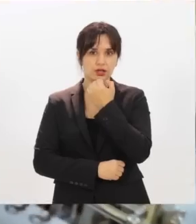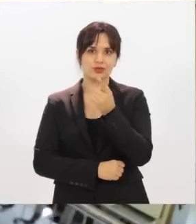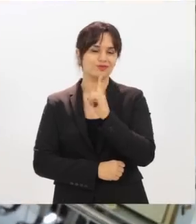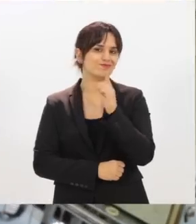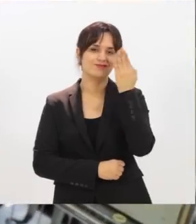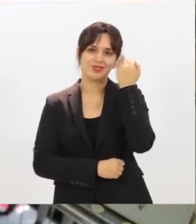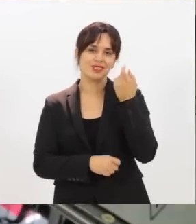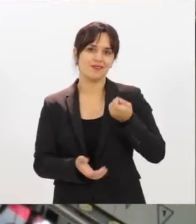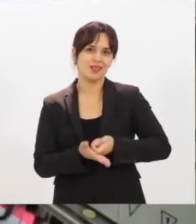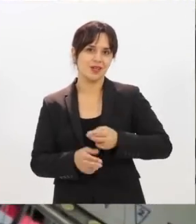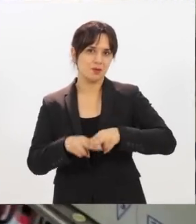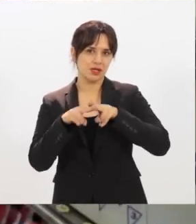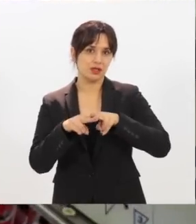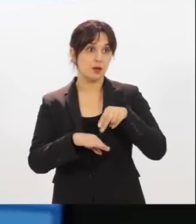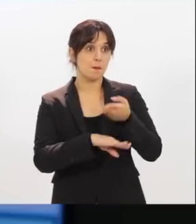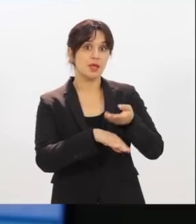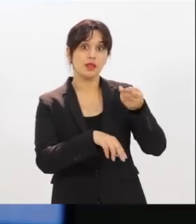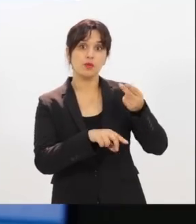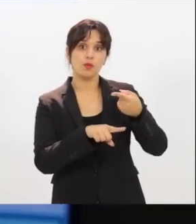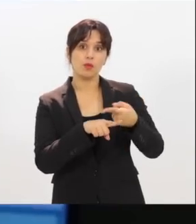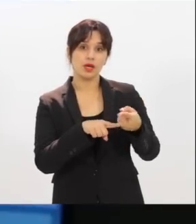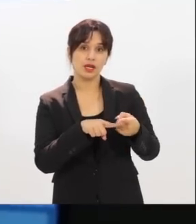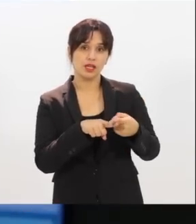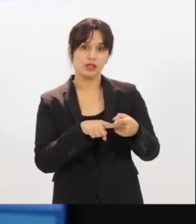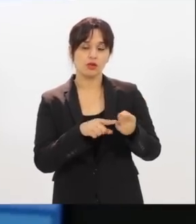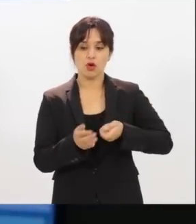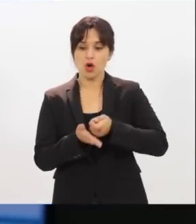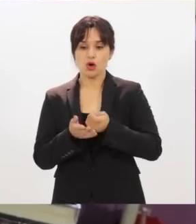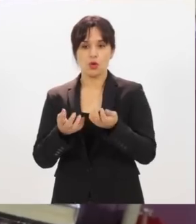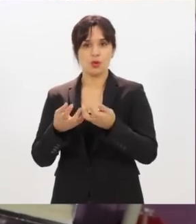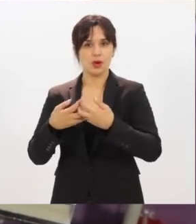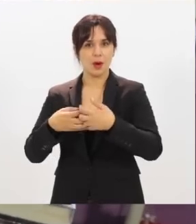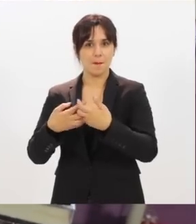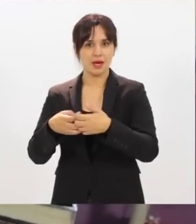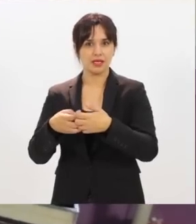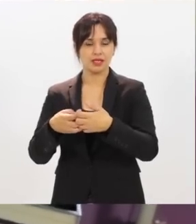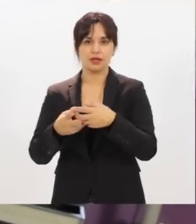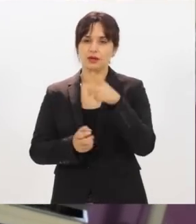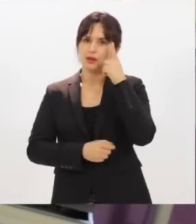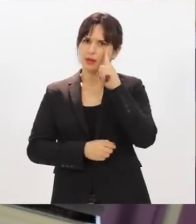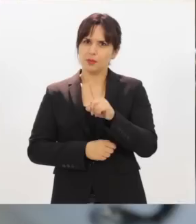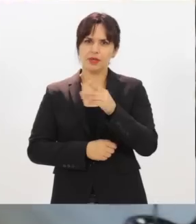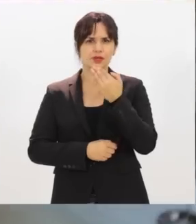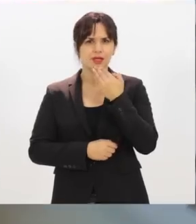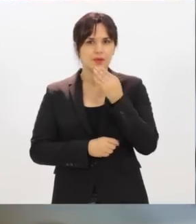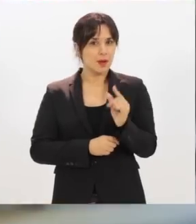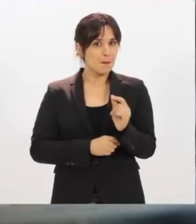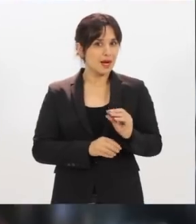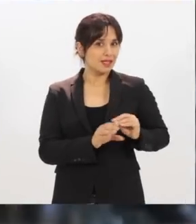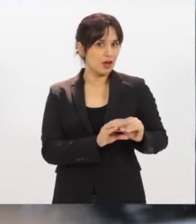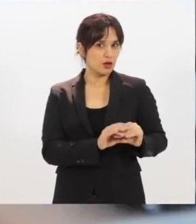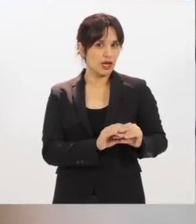saber invertir. Consigues un crédito y te compras una máquina y debiste comprarte la máquina, pero también debiste dejar